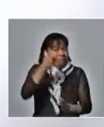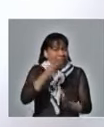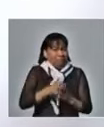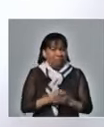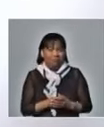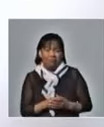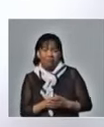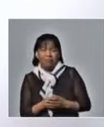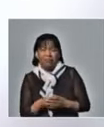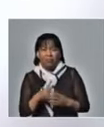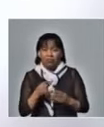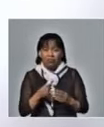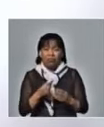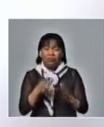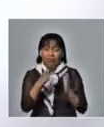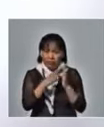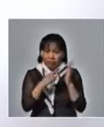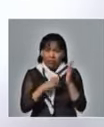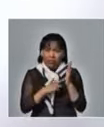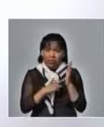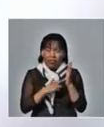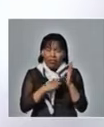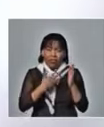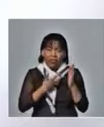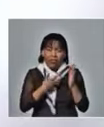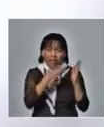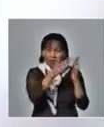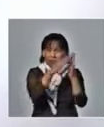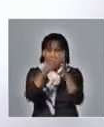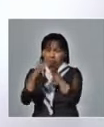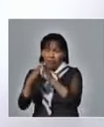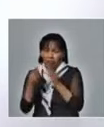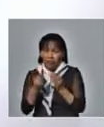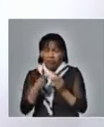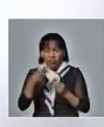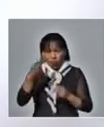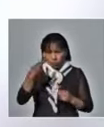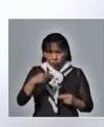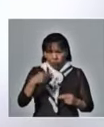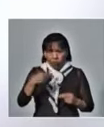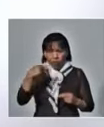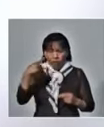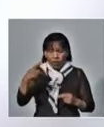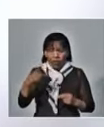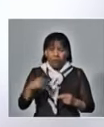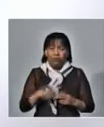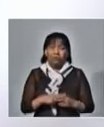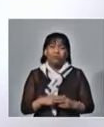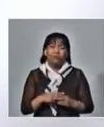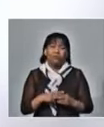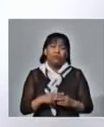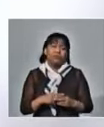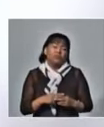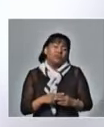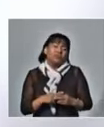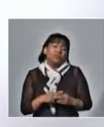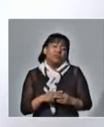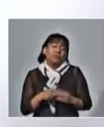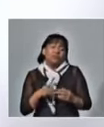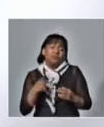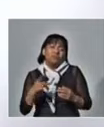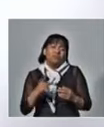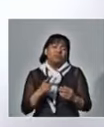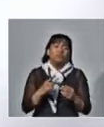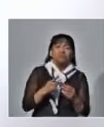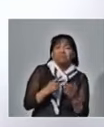desmedida. Su regla es adquirir propiedades y ponerlas a nombre de sus parejas sentimentales, de sus hijos